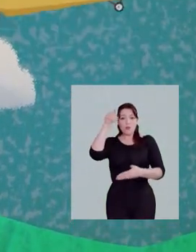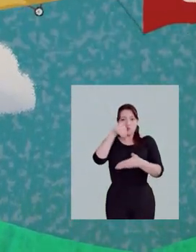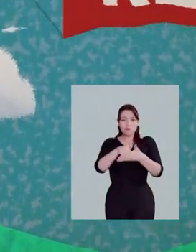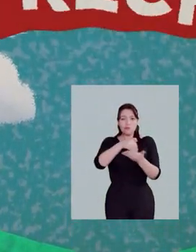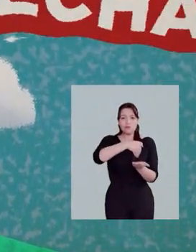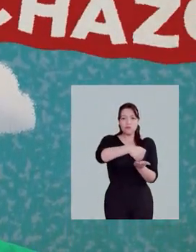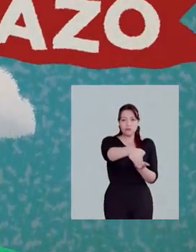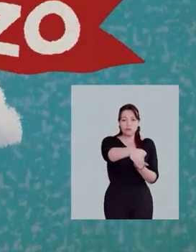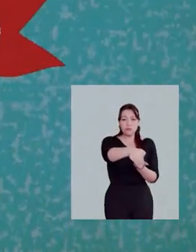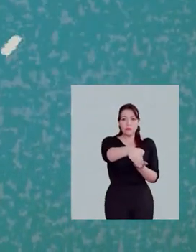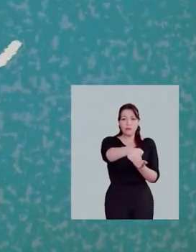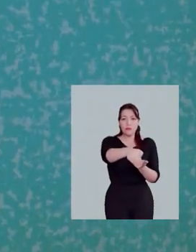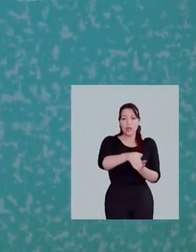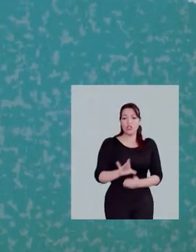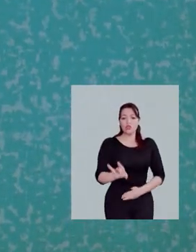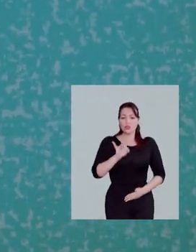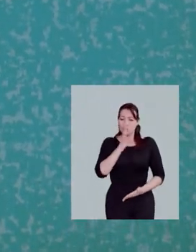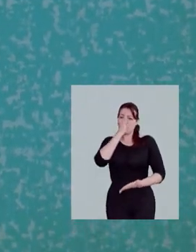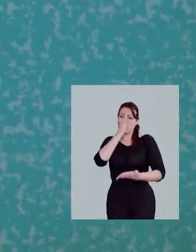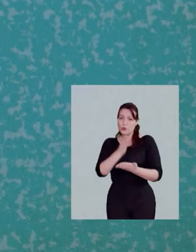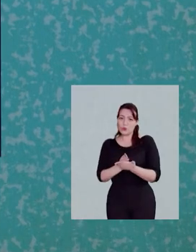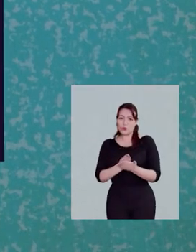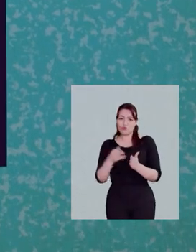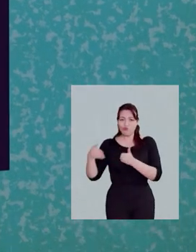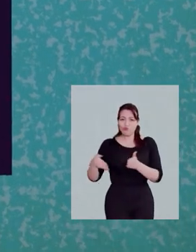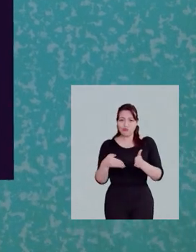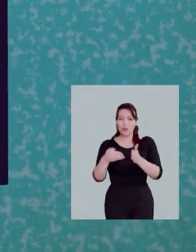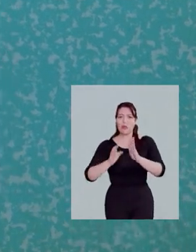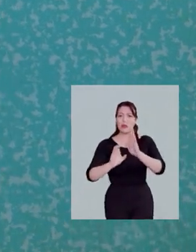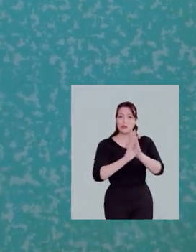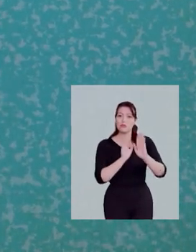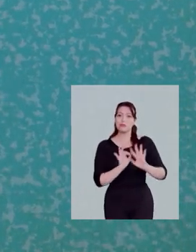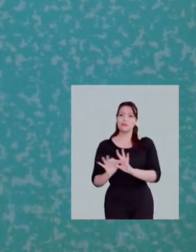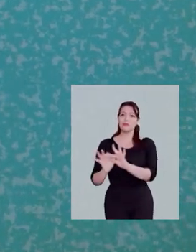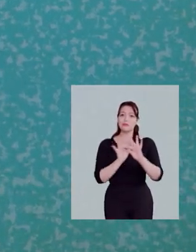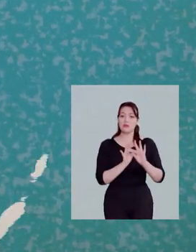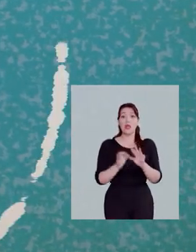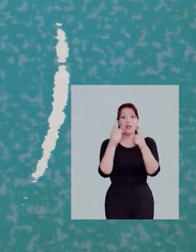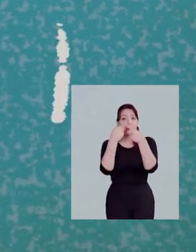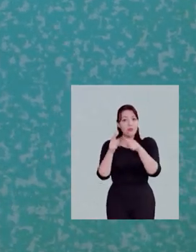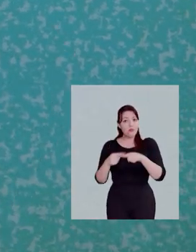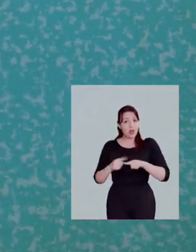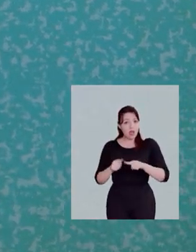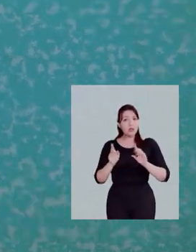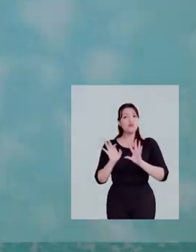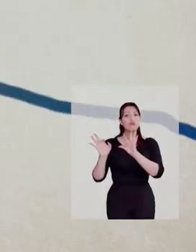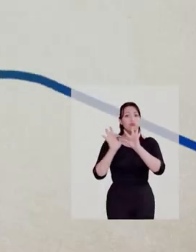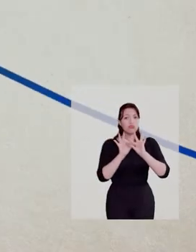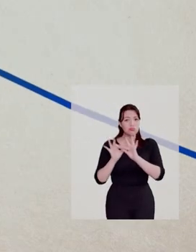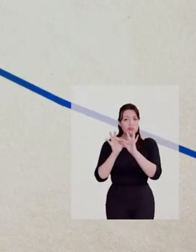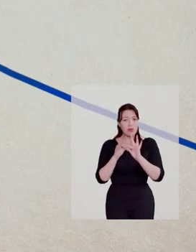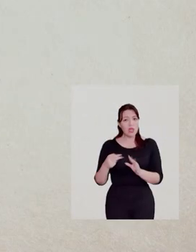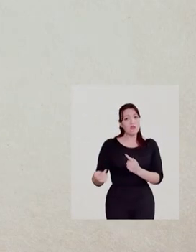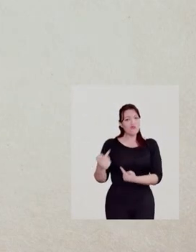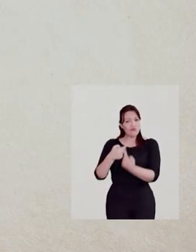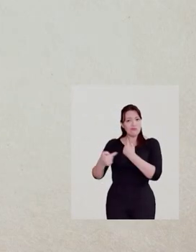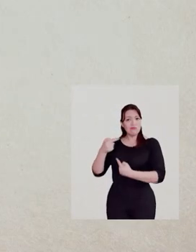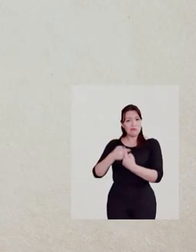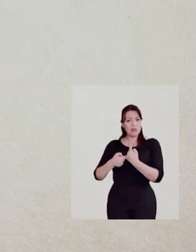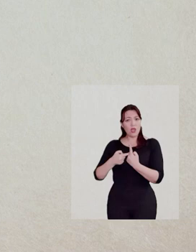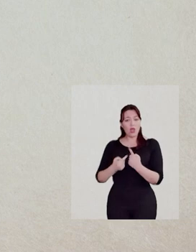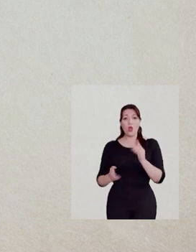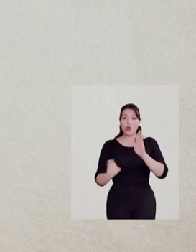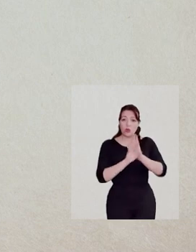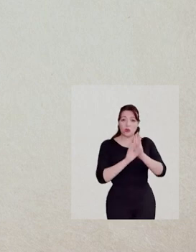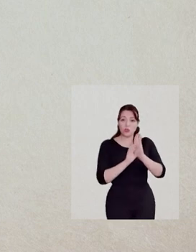votamos rechazo. Para tomar el camino de una constitución que nos una, en nuestras diferencias y en lo que viene. Una